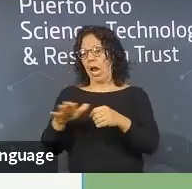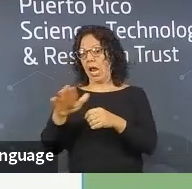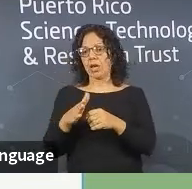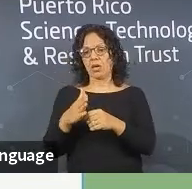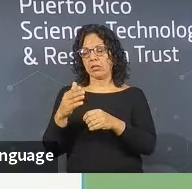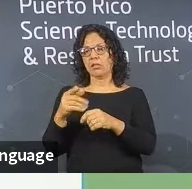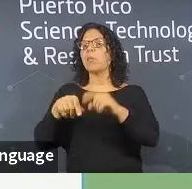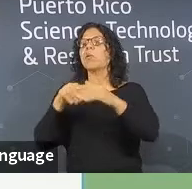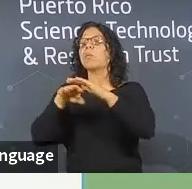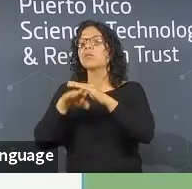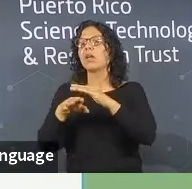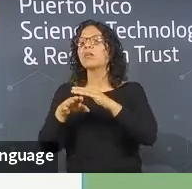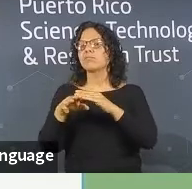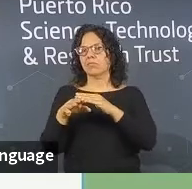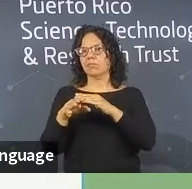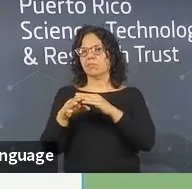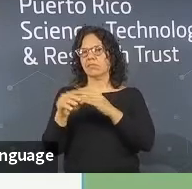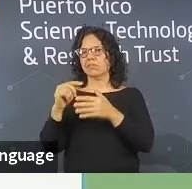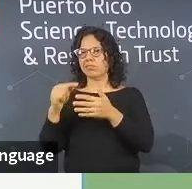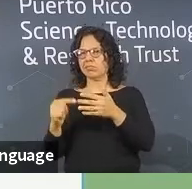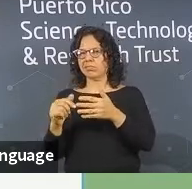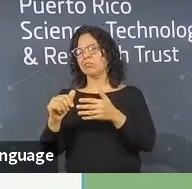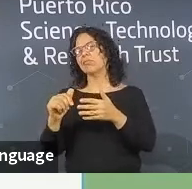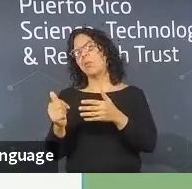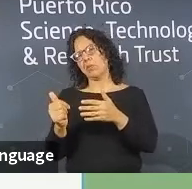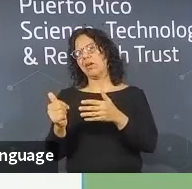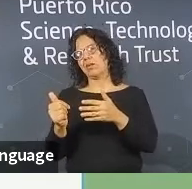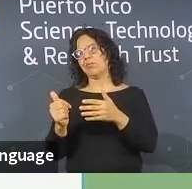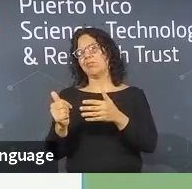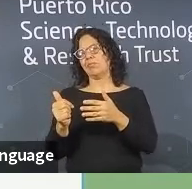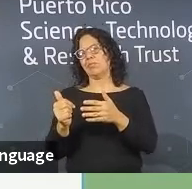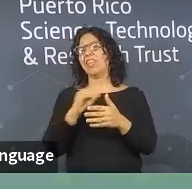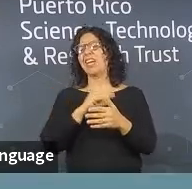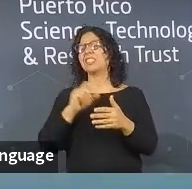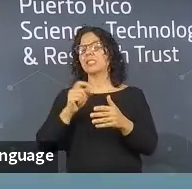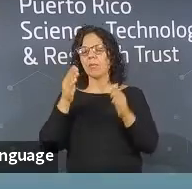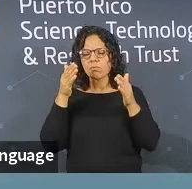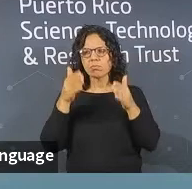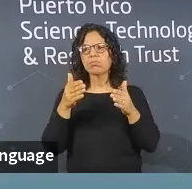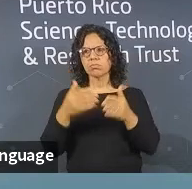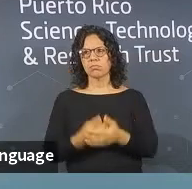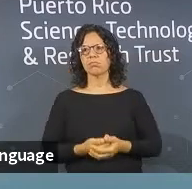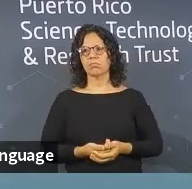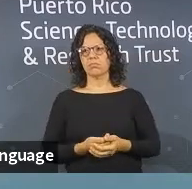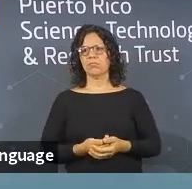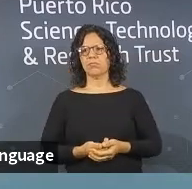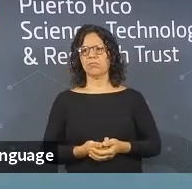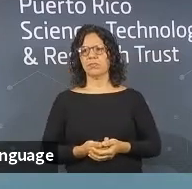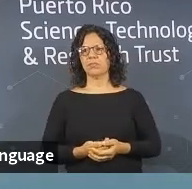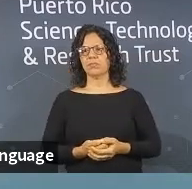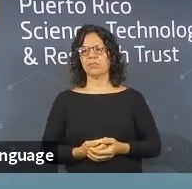estas son catalogadas entre otras dependencias que simplemente las tomamos en cuenta cuando vamos a hacer una